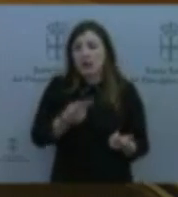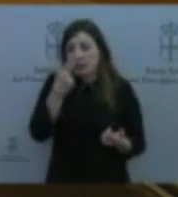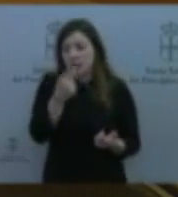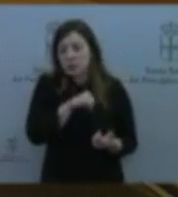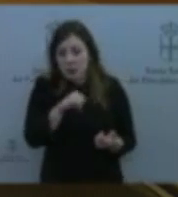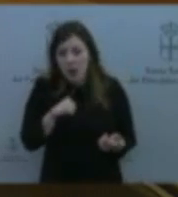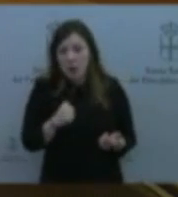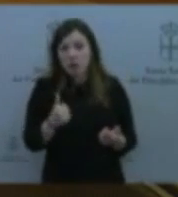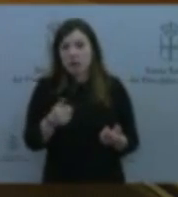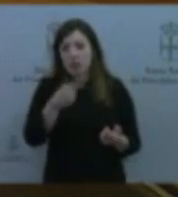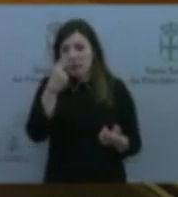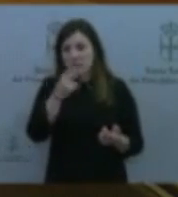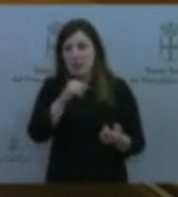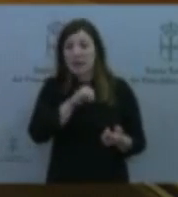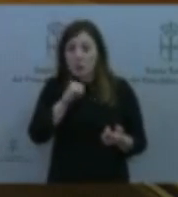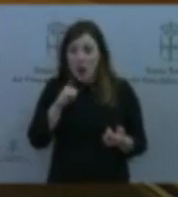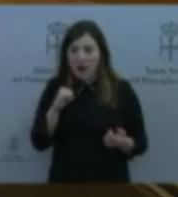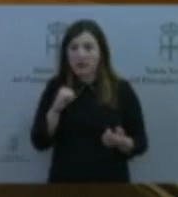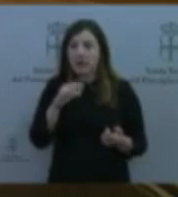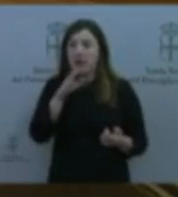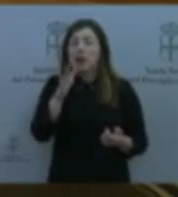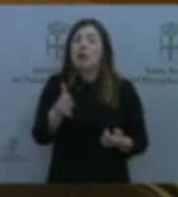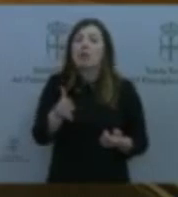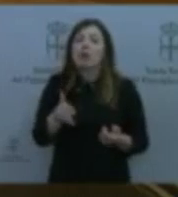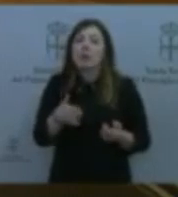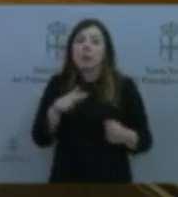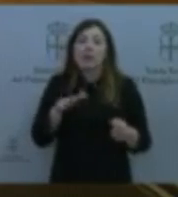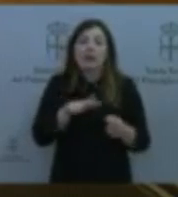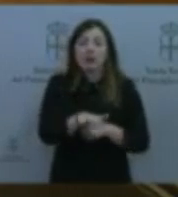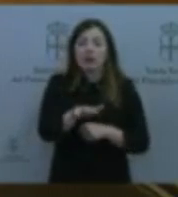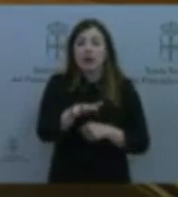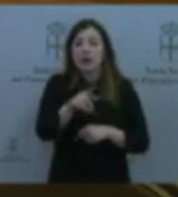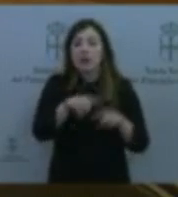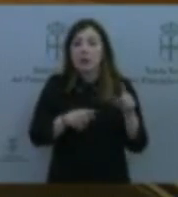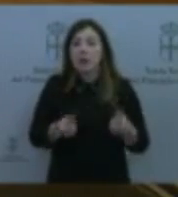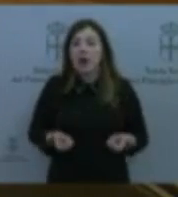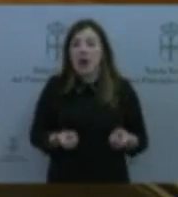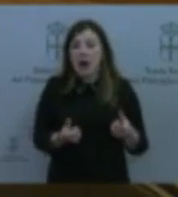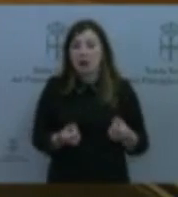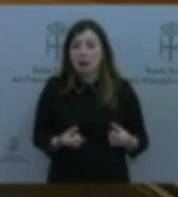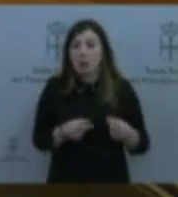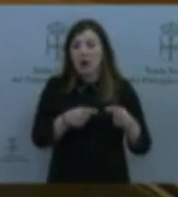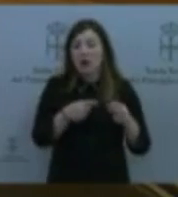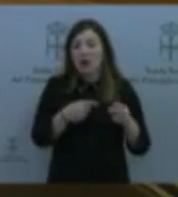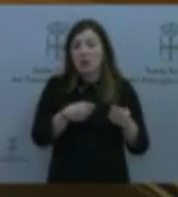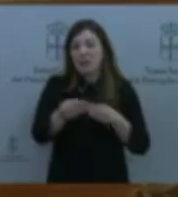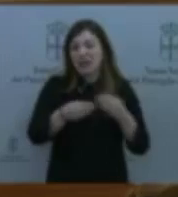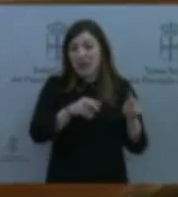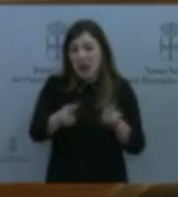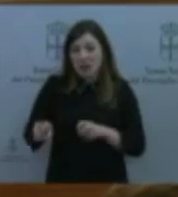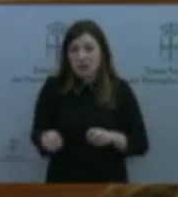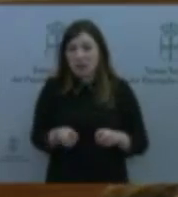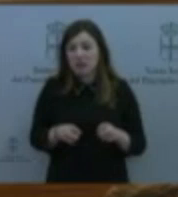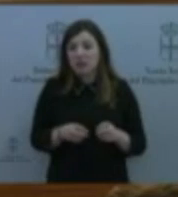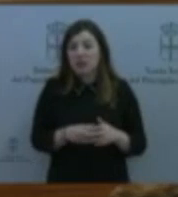condicionen el gasto en suministros, que está parasitado por este tipo de intereses, pues podríamos aforrar